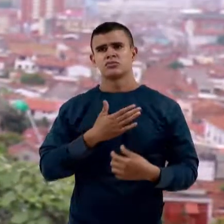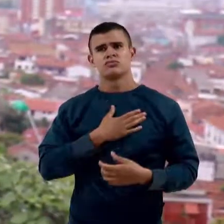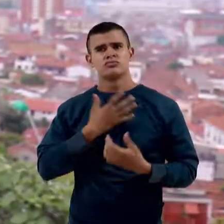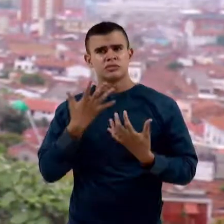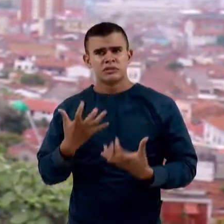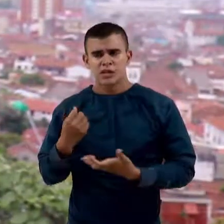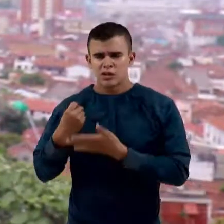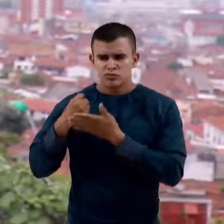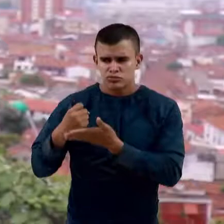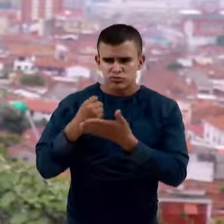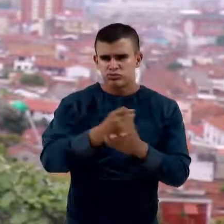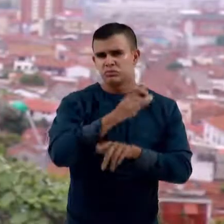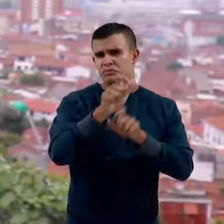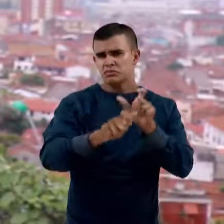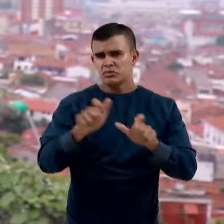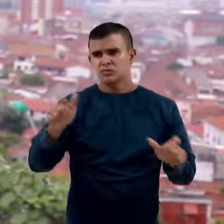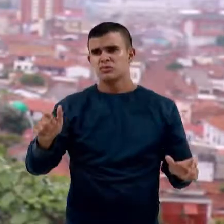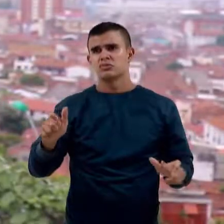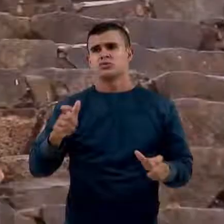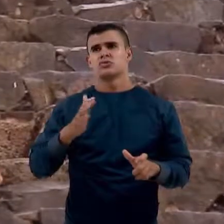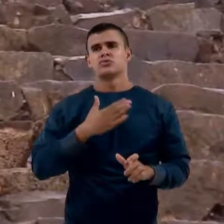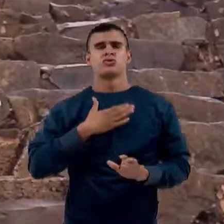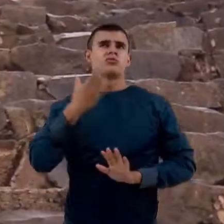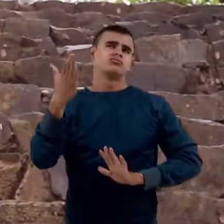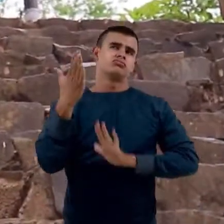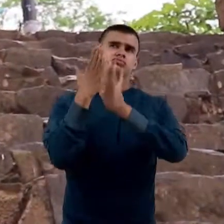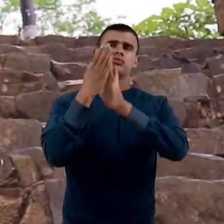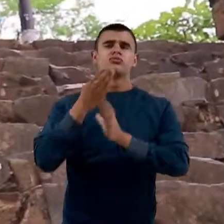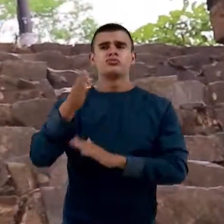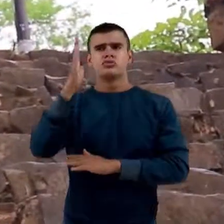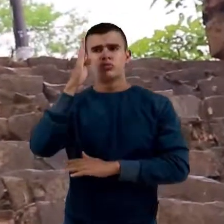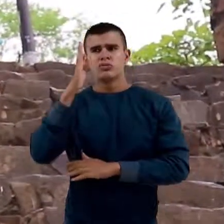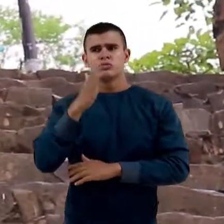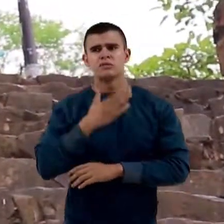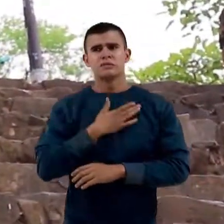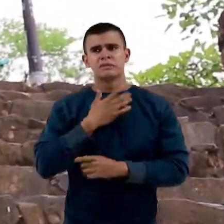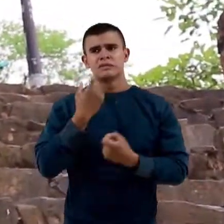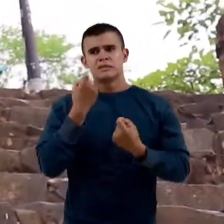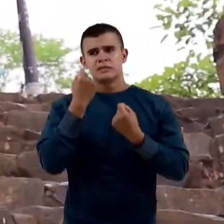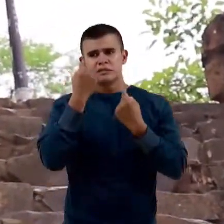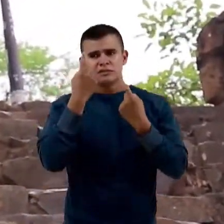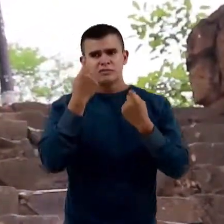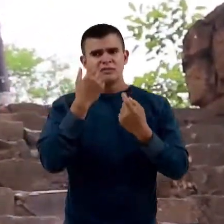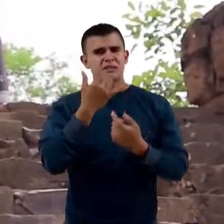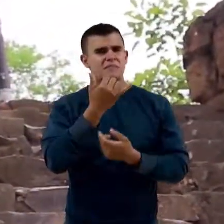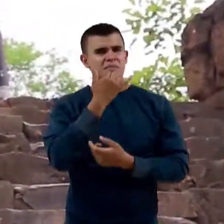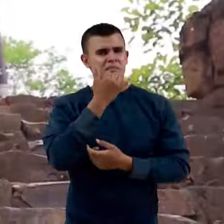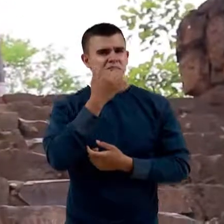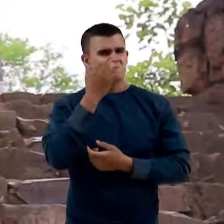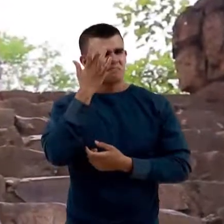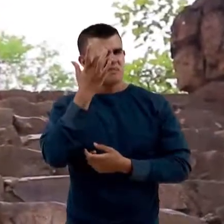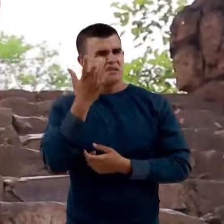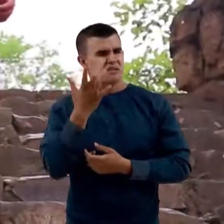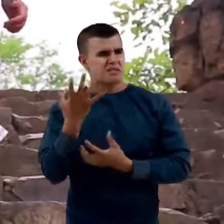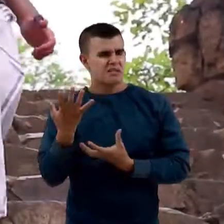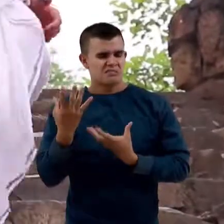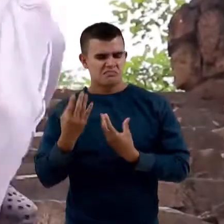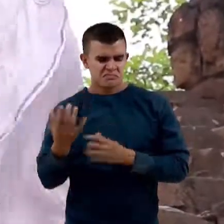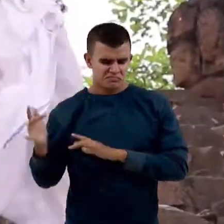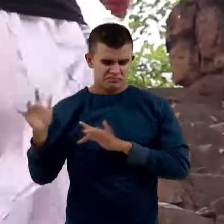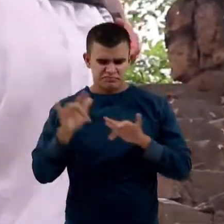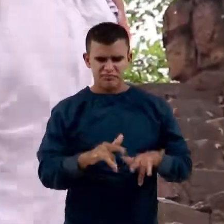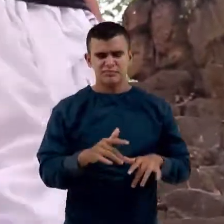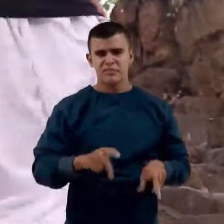personas, cultivar mi tranquilidad, acercarme a Dios, querer entender más los propósitos de la vida realmente,